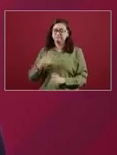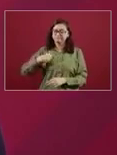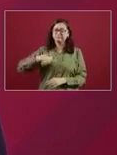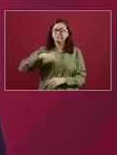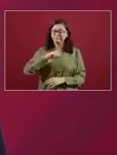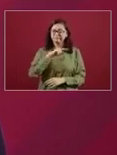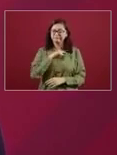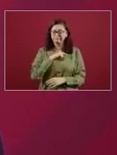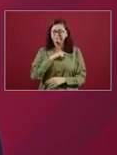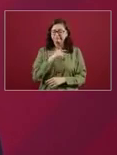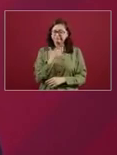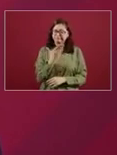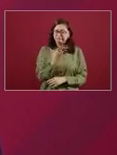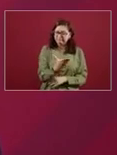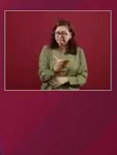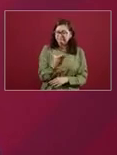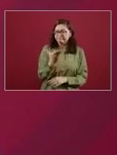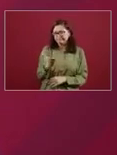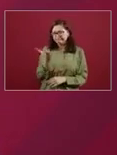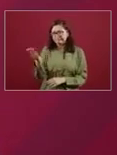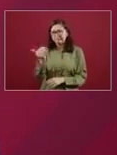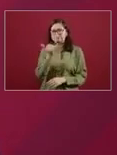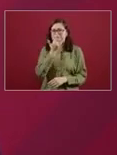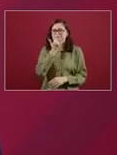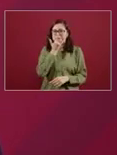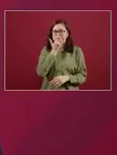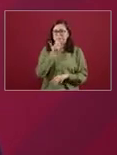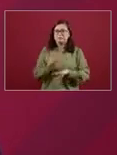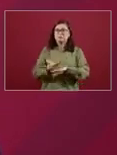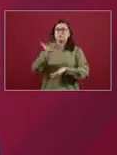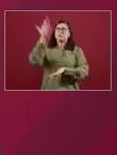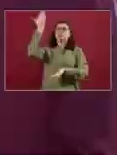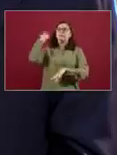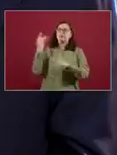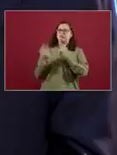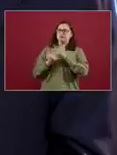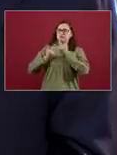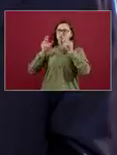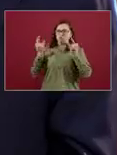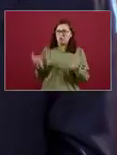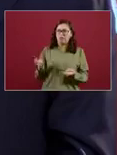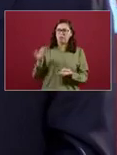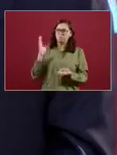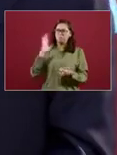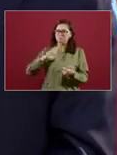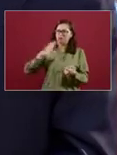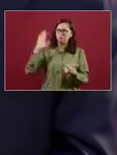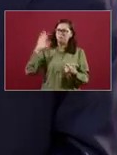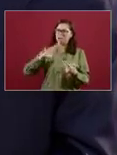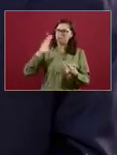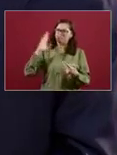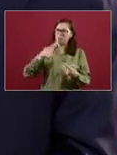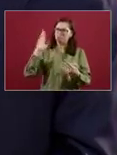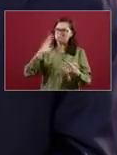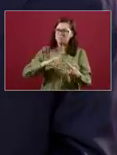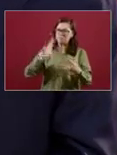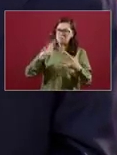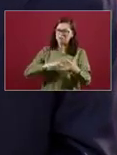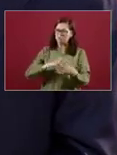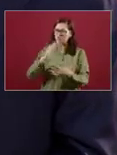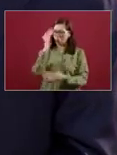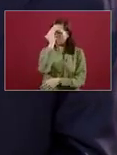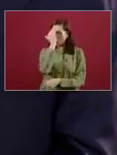Tenemos que ponernos al corriente, ¿sí?, y de otras